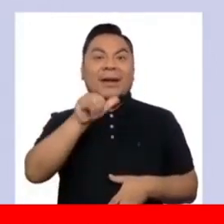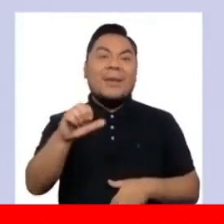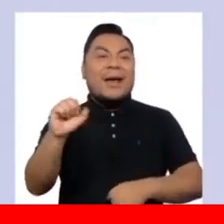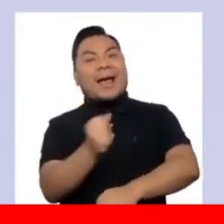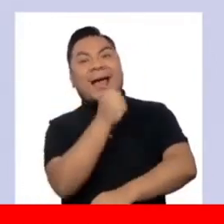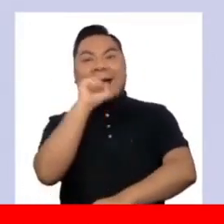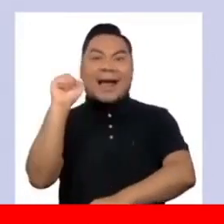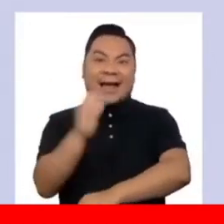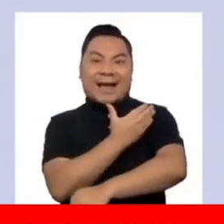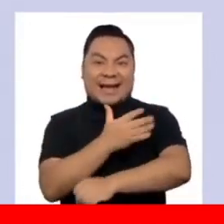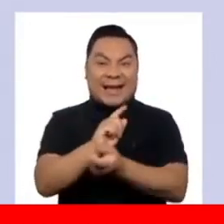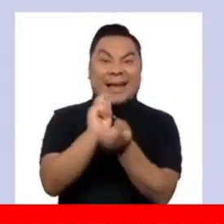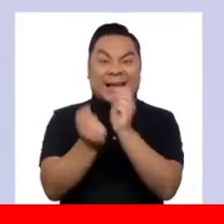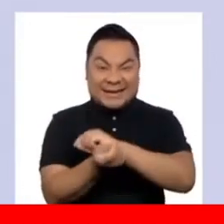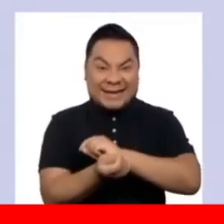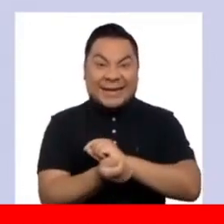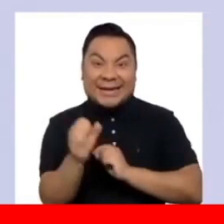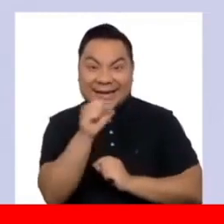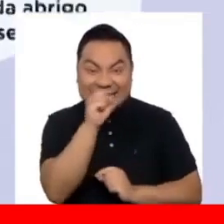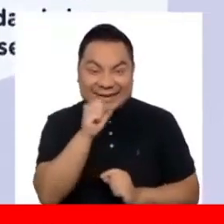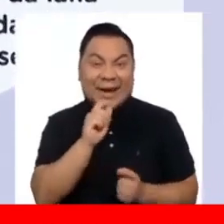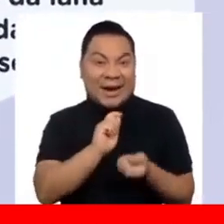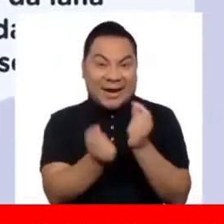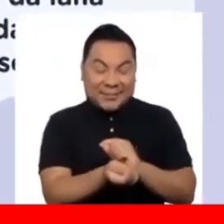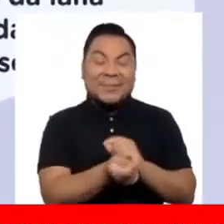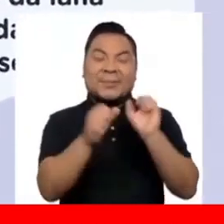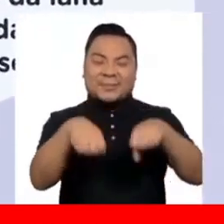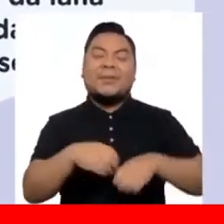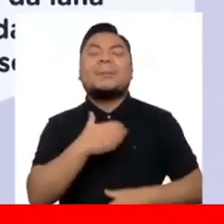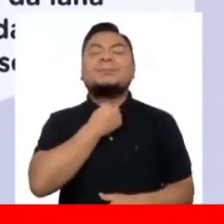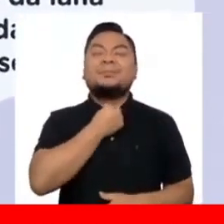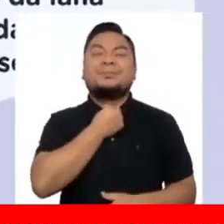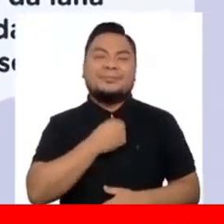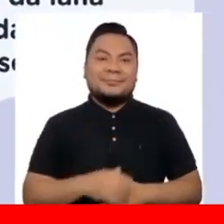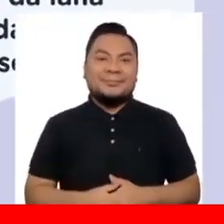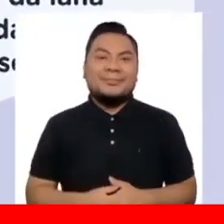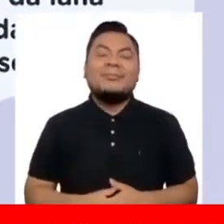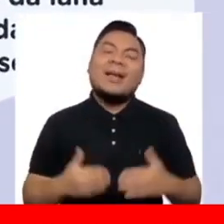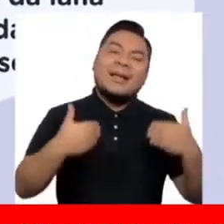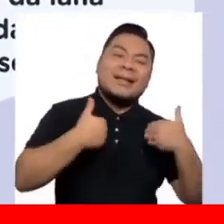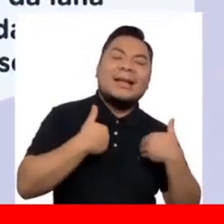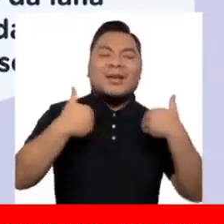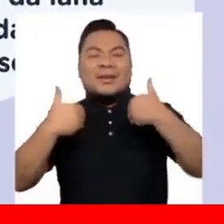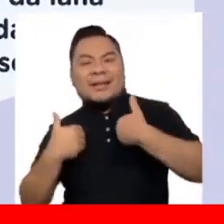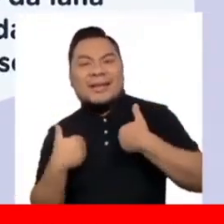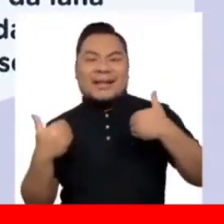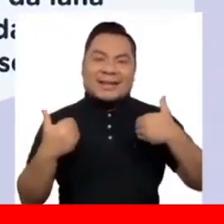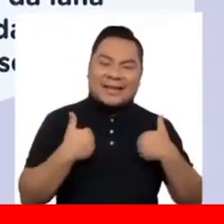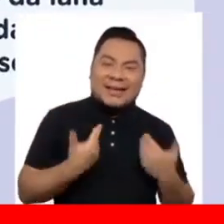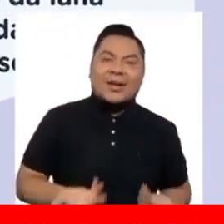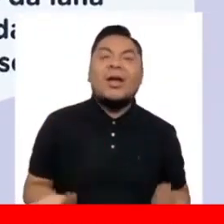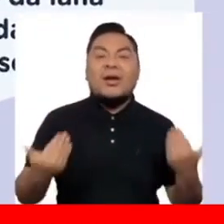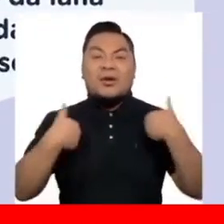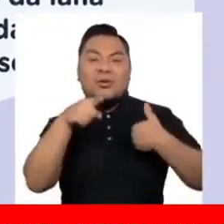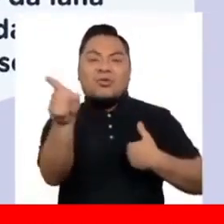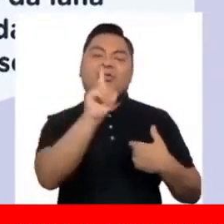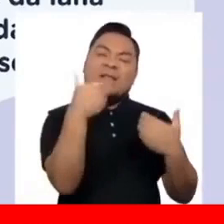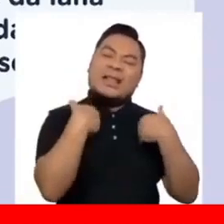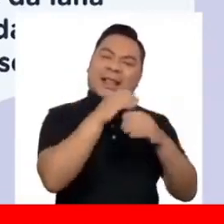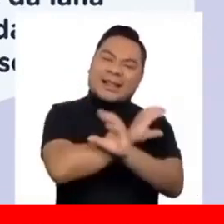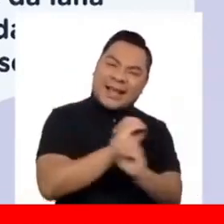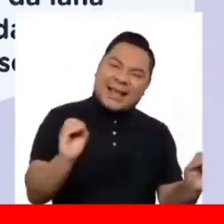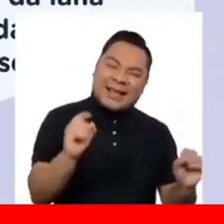cantando. Vamos a ver cómo me sale. A ver. Tengo, tengo, tengo. Tú no tienes